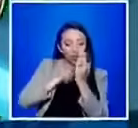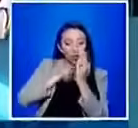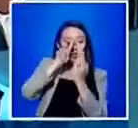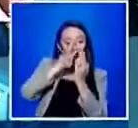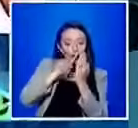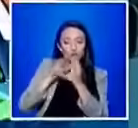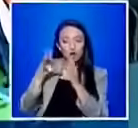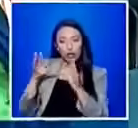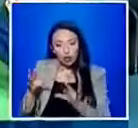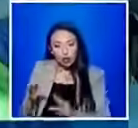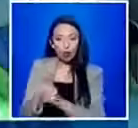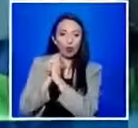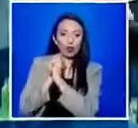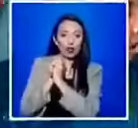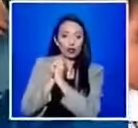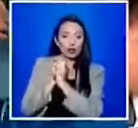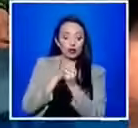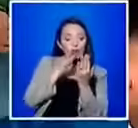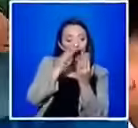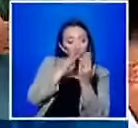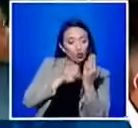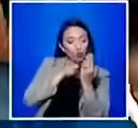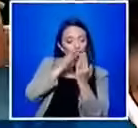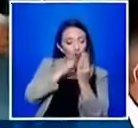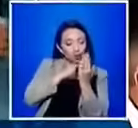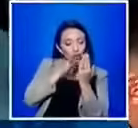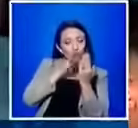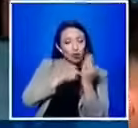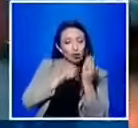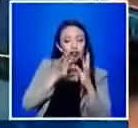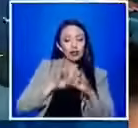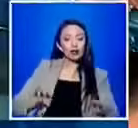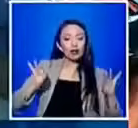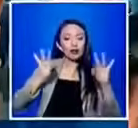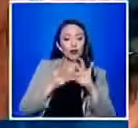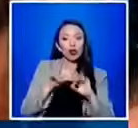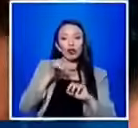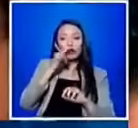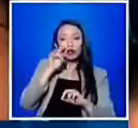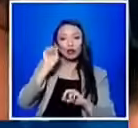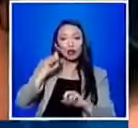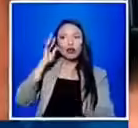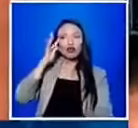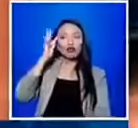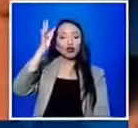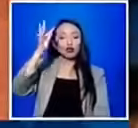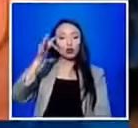a recuperar este hábito que es muy importante para que los niños puedan desarrollar